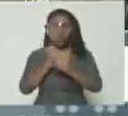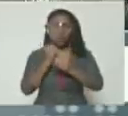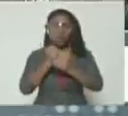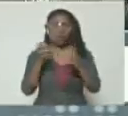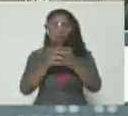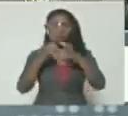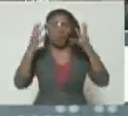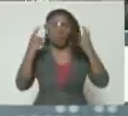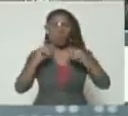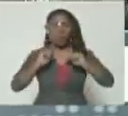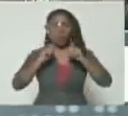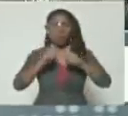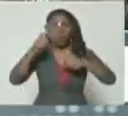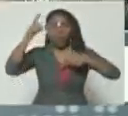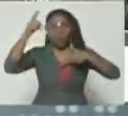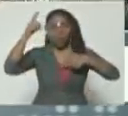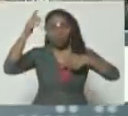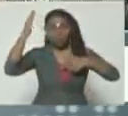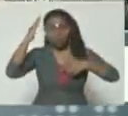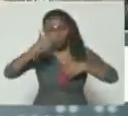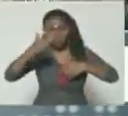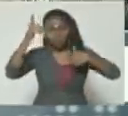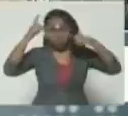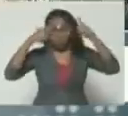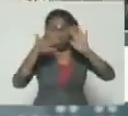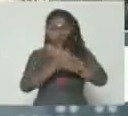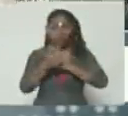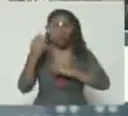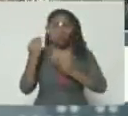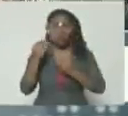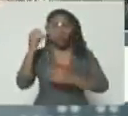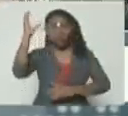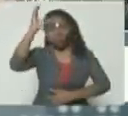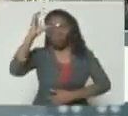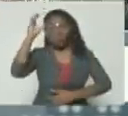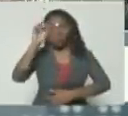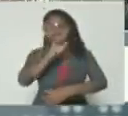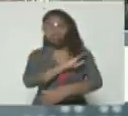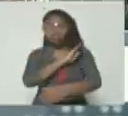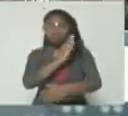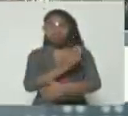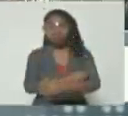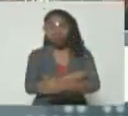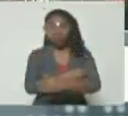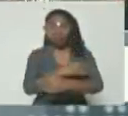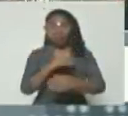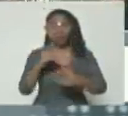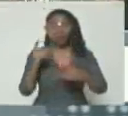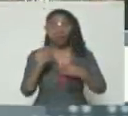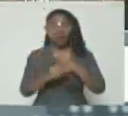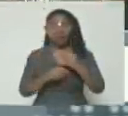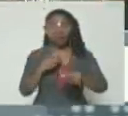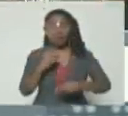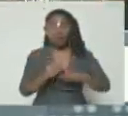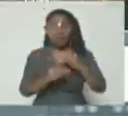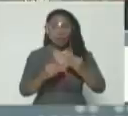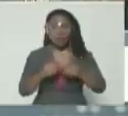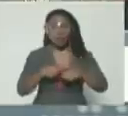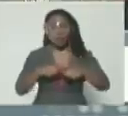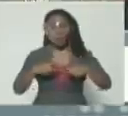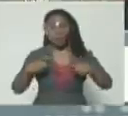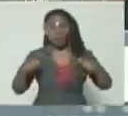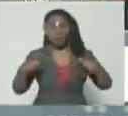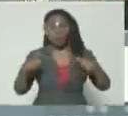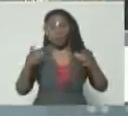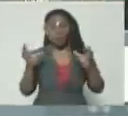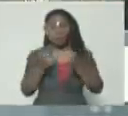el comandante Hugo Chávez con mucha conciencia de reforzar, fortalecer, acrecentar el